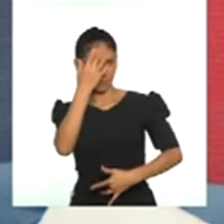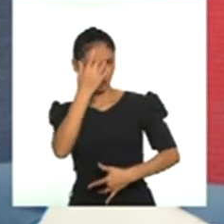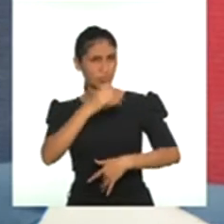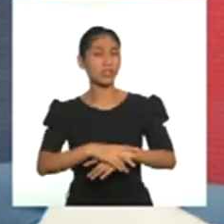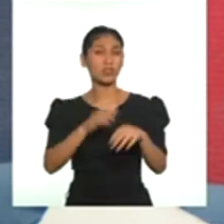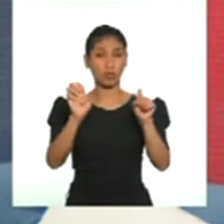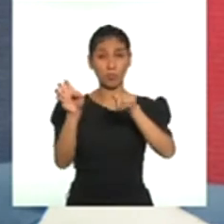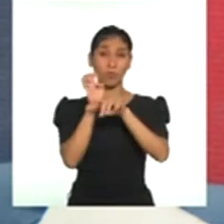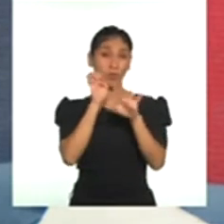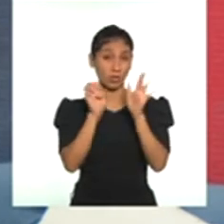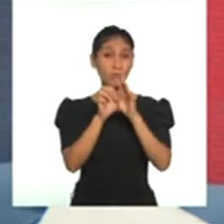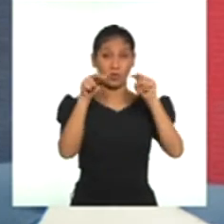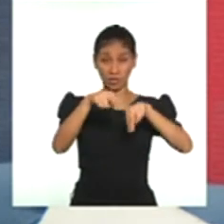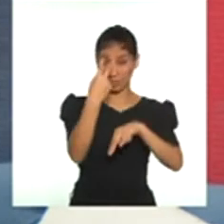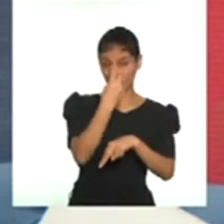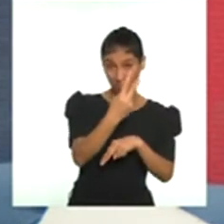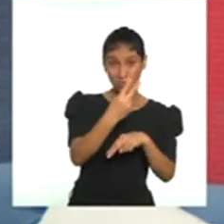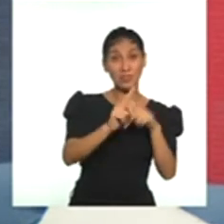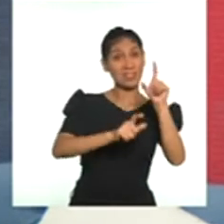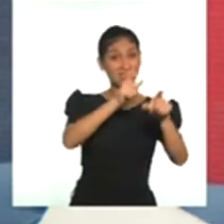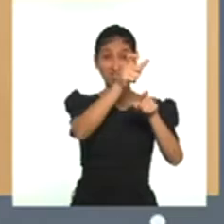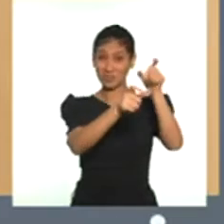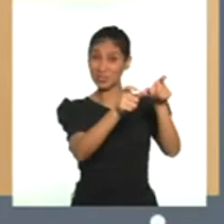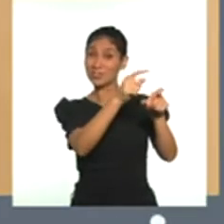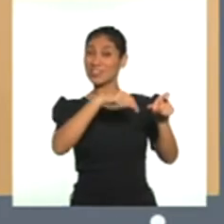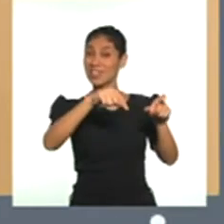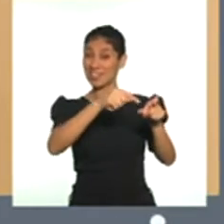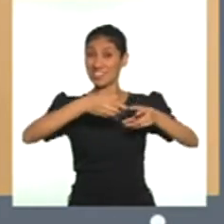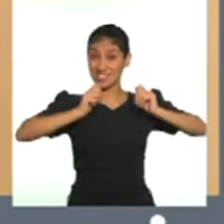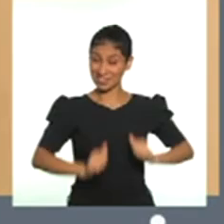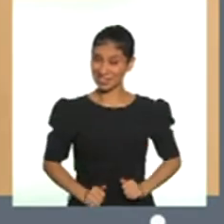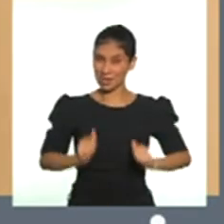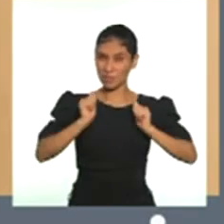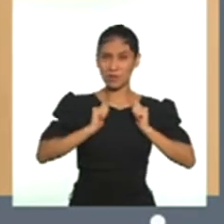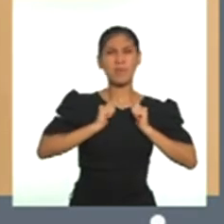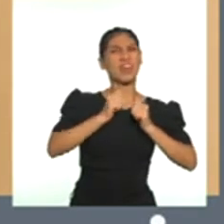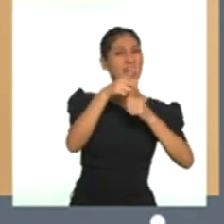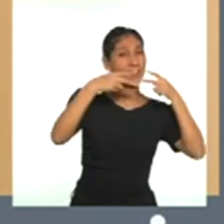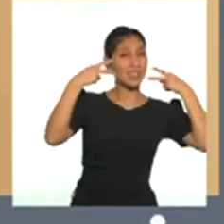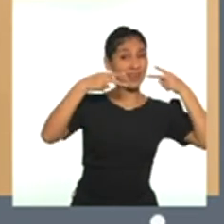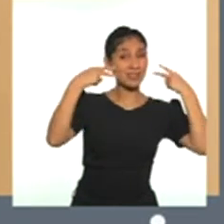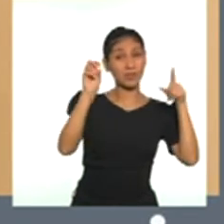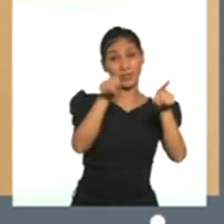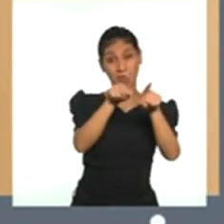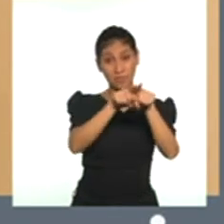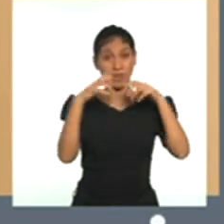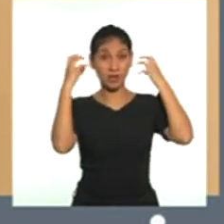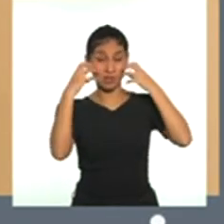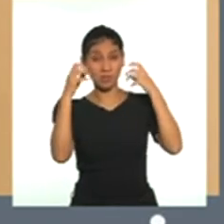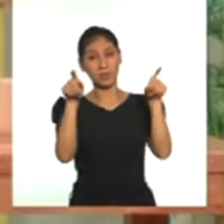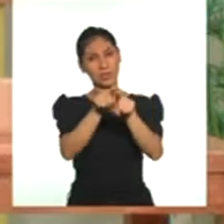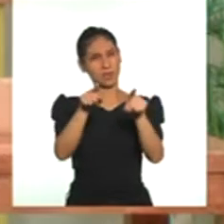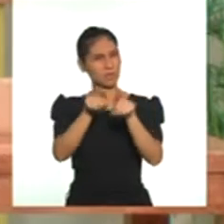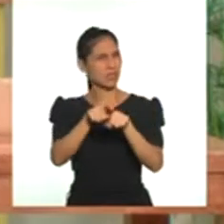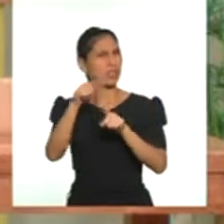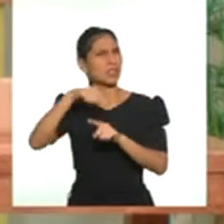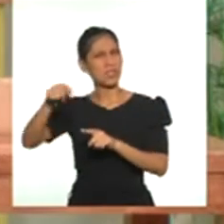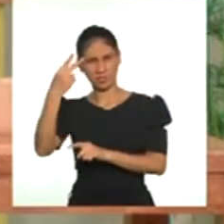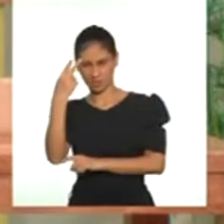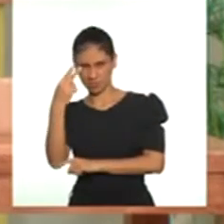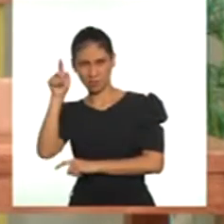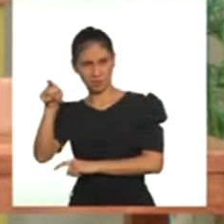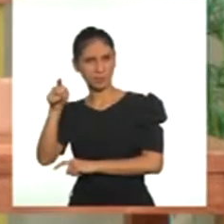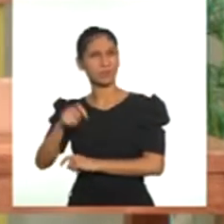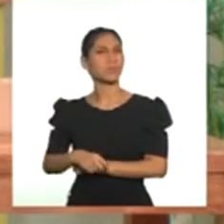que acabamos de ver de las comunidades aymaras y ashánicas. Así es, a esto se suman las habilidades de los curanderos. Sobre